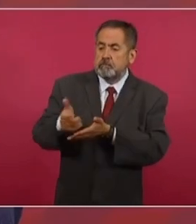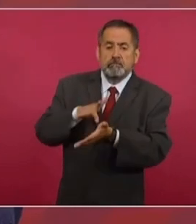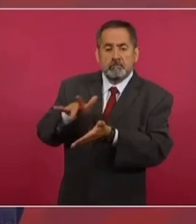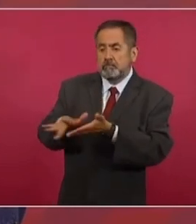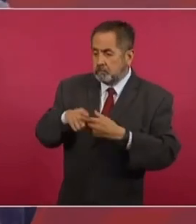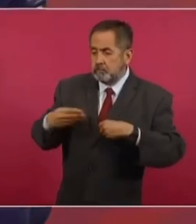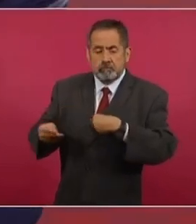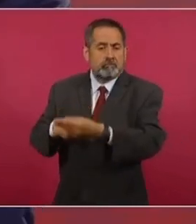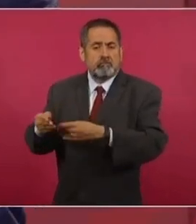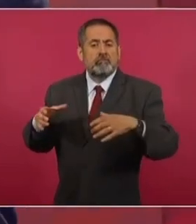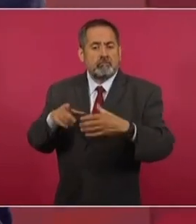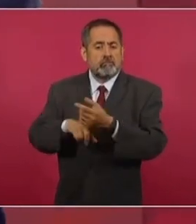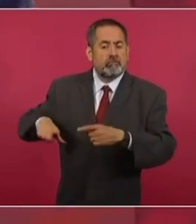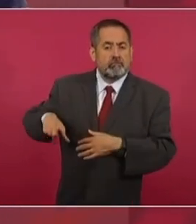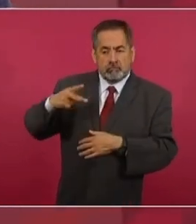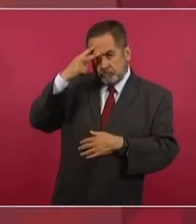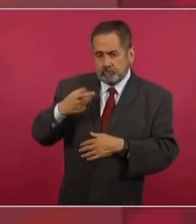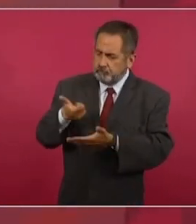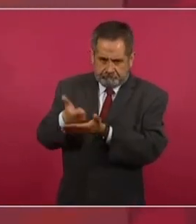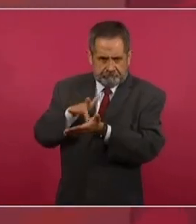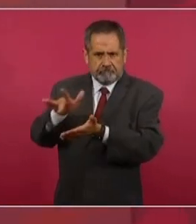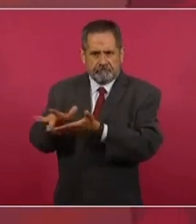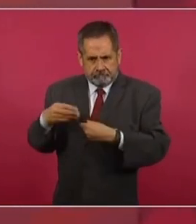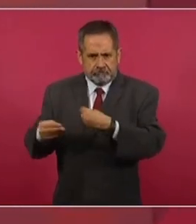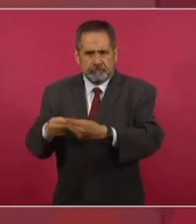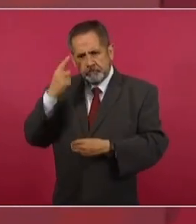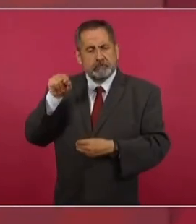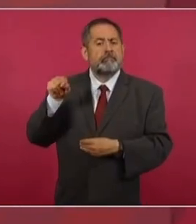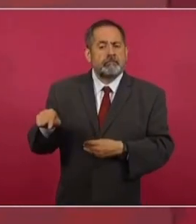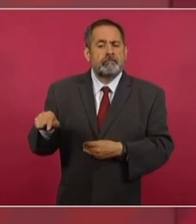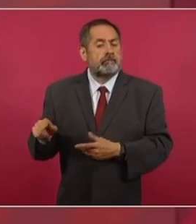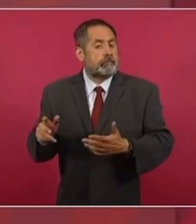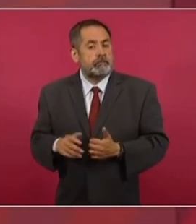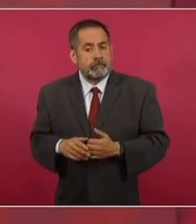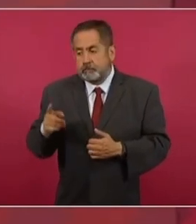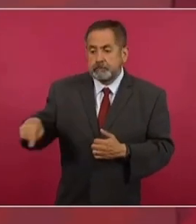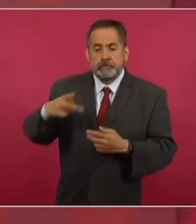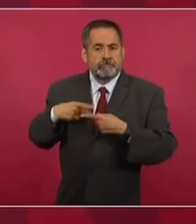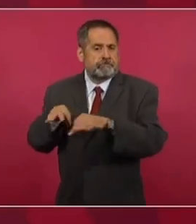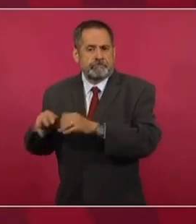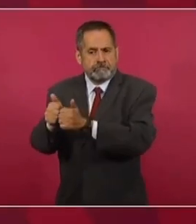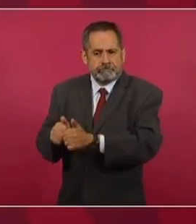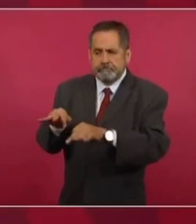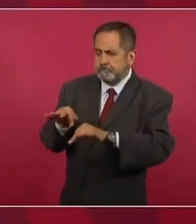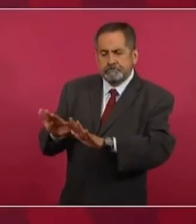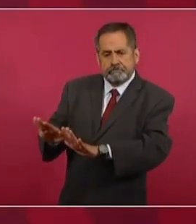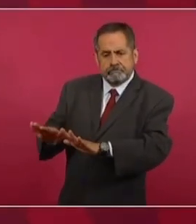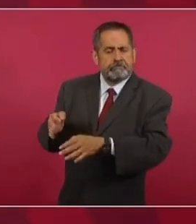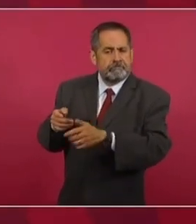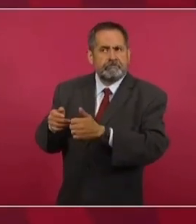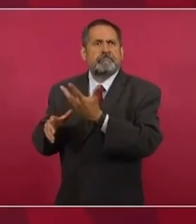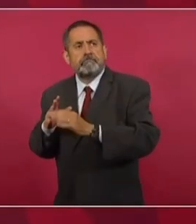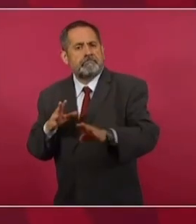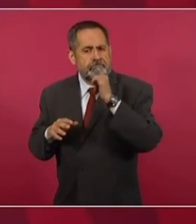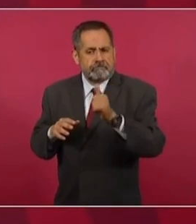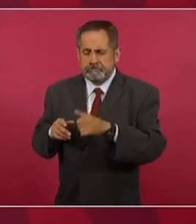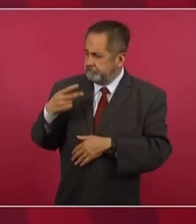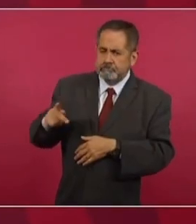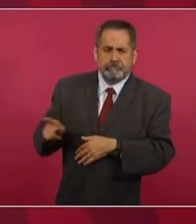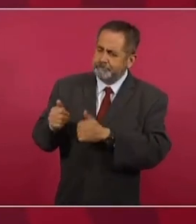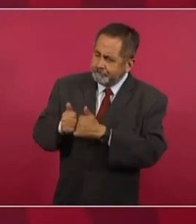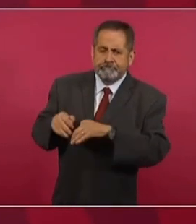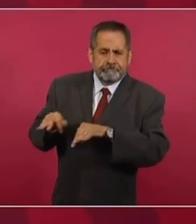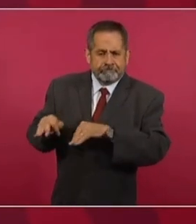apoyo del gobierno de México para mantenerlos trabajando en sus pueblos y